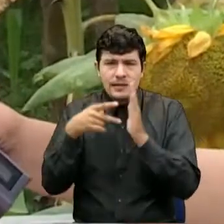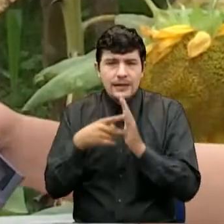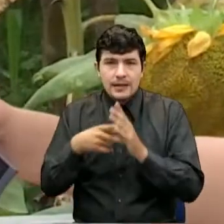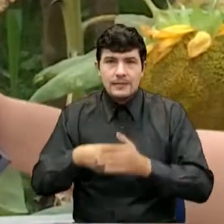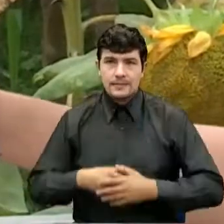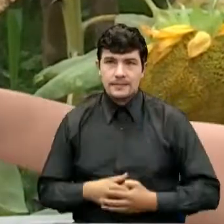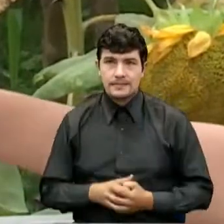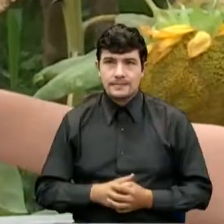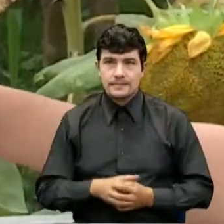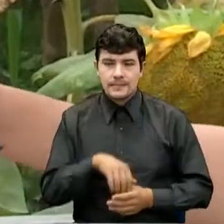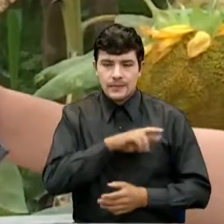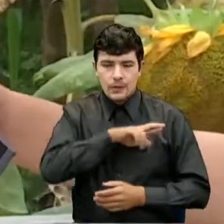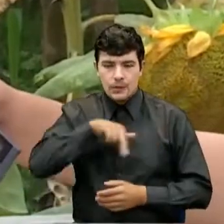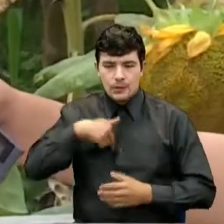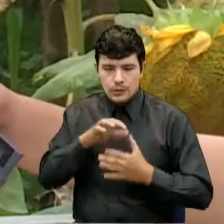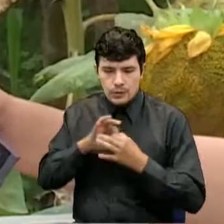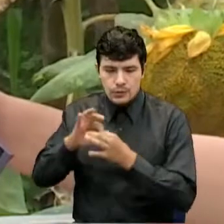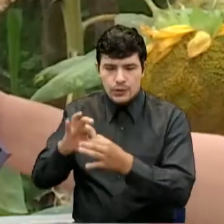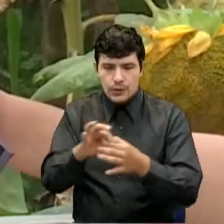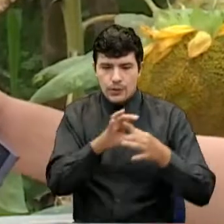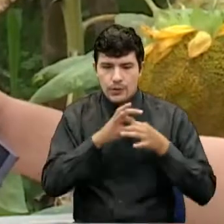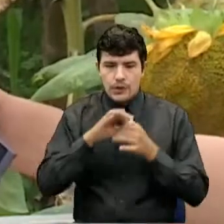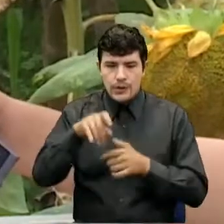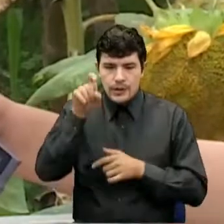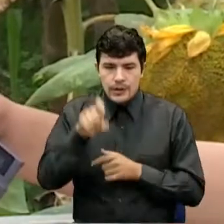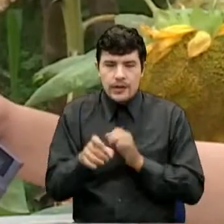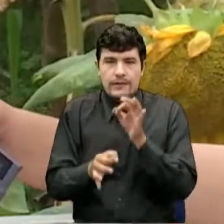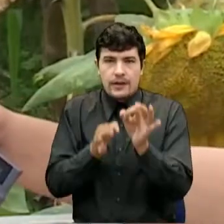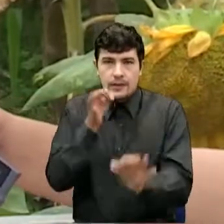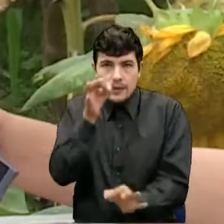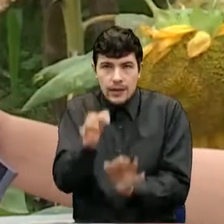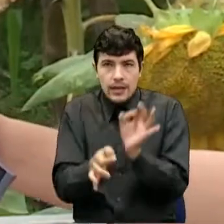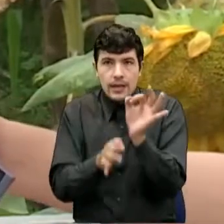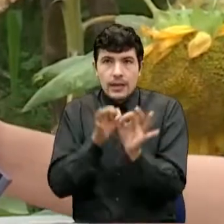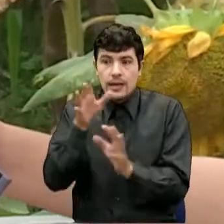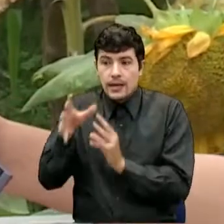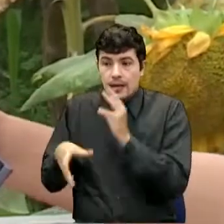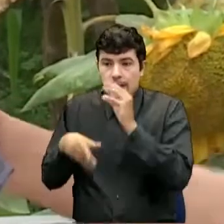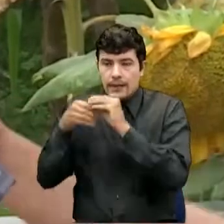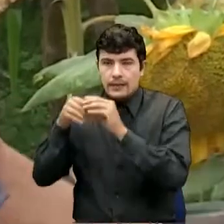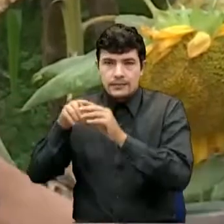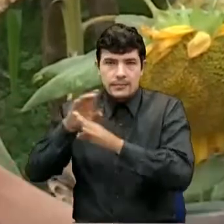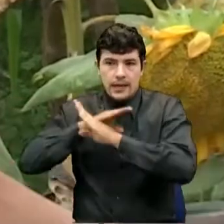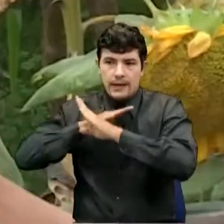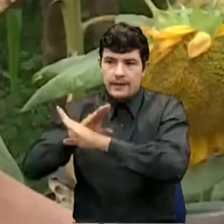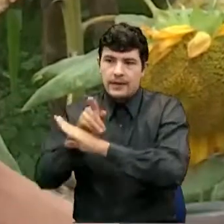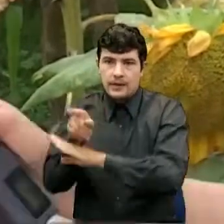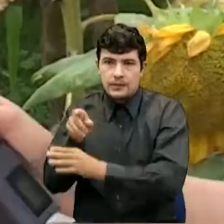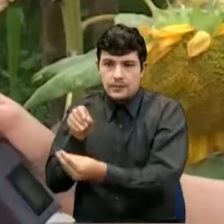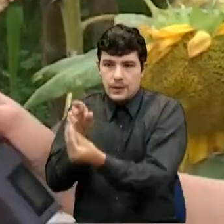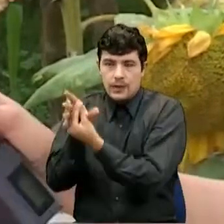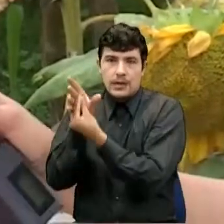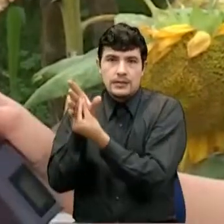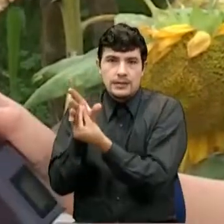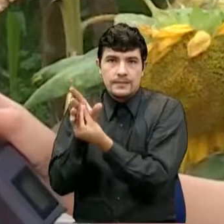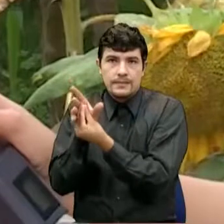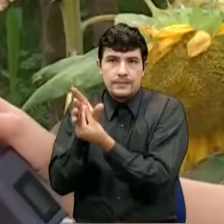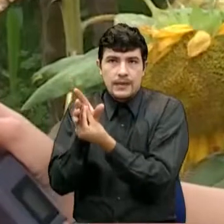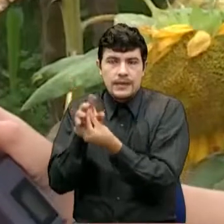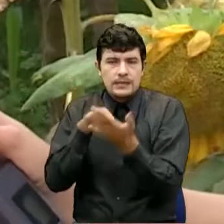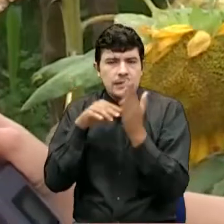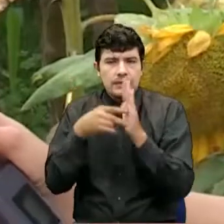estamos unidas que tenemos que cuidarnos y que debemos rechazar la violencia es como